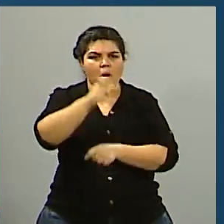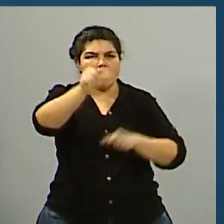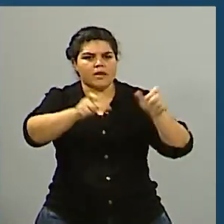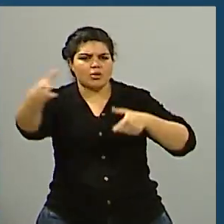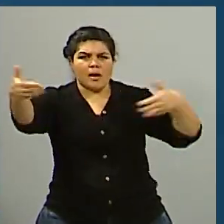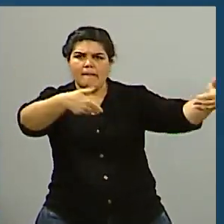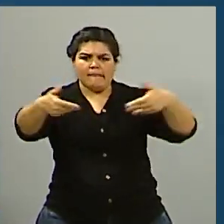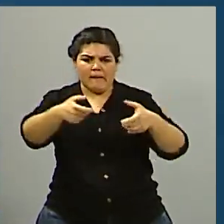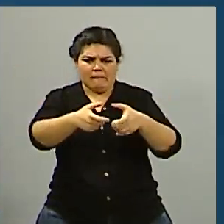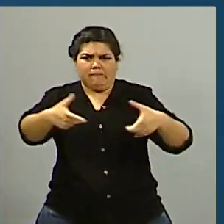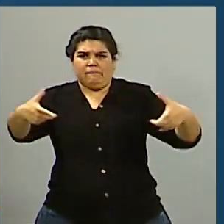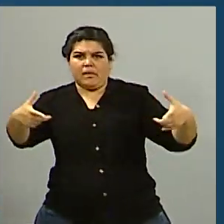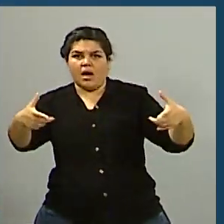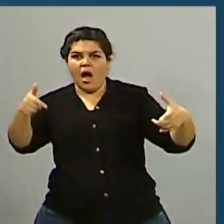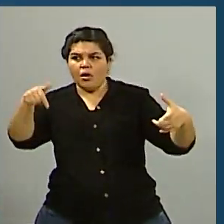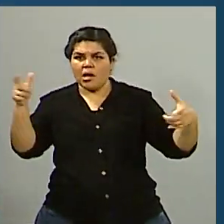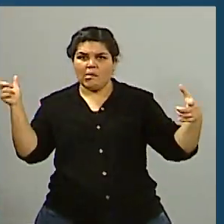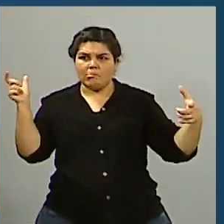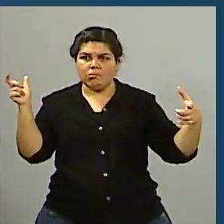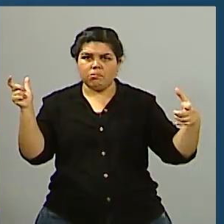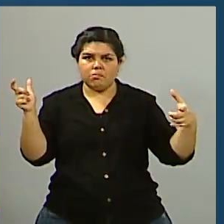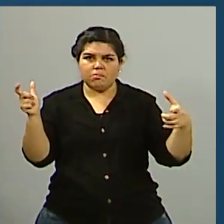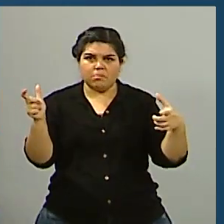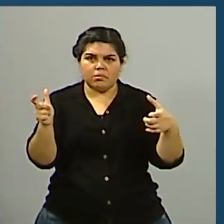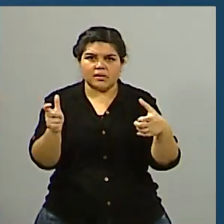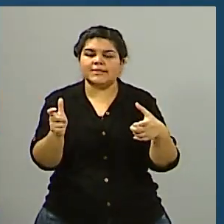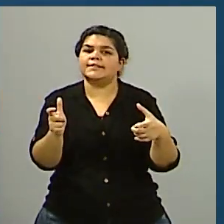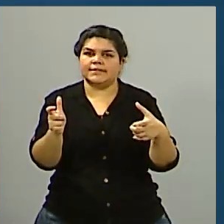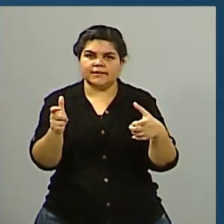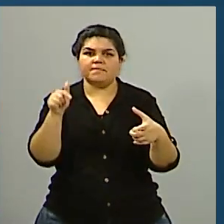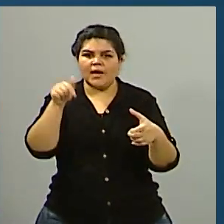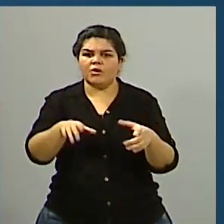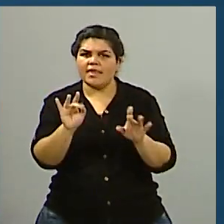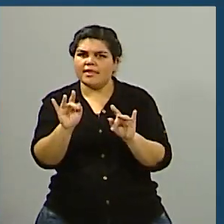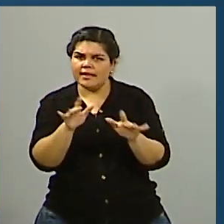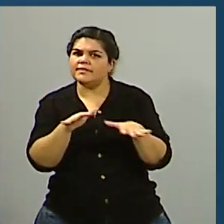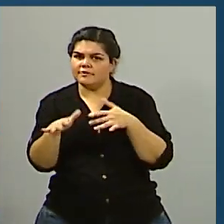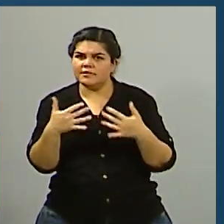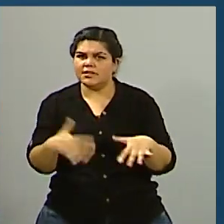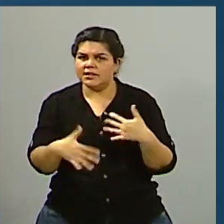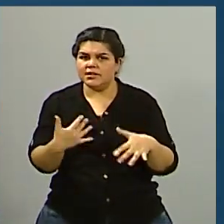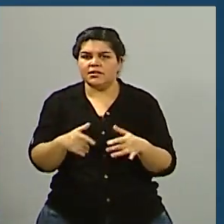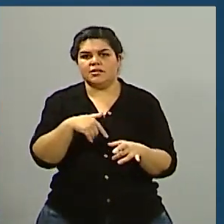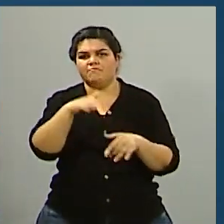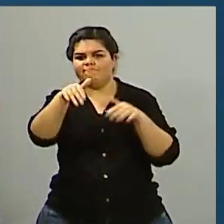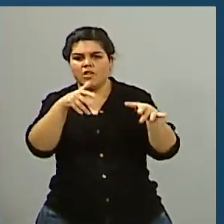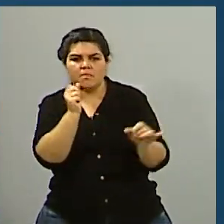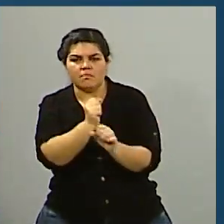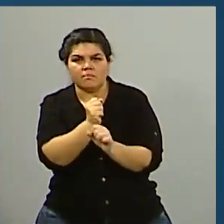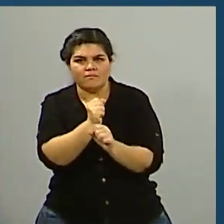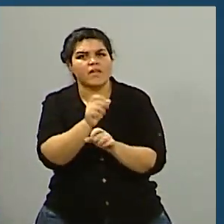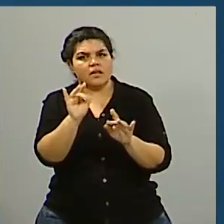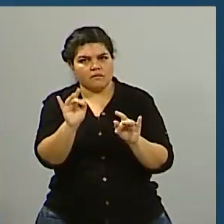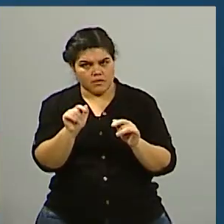año, tanto en el momento de la cosecha como en este que nos estamos refiriendo. Uh-huh. Dando como resultado entonces una